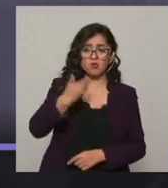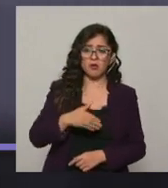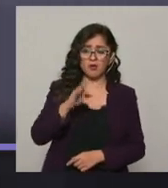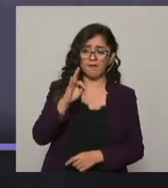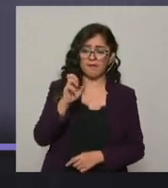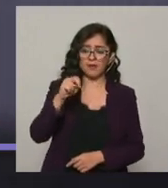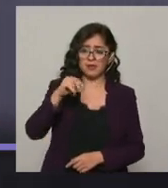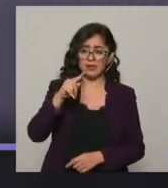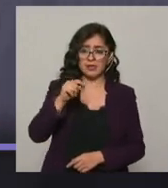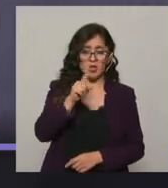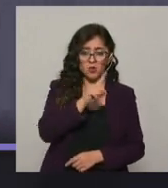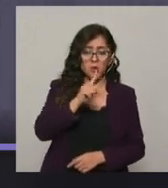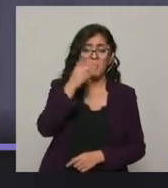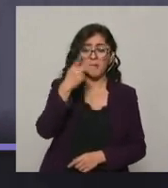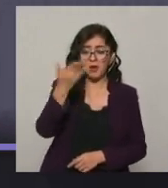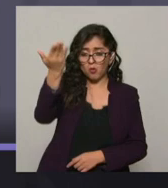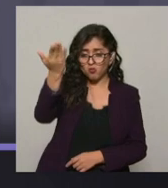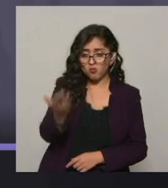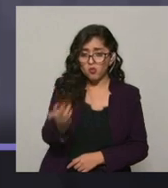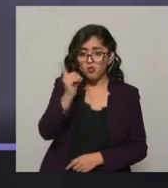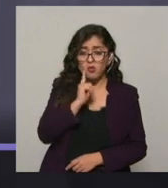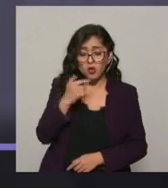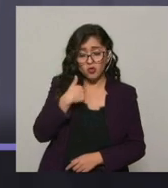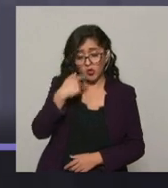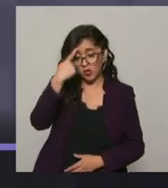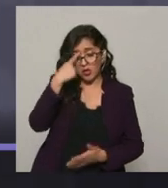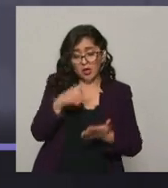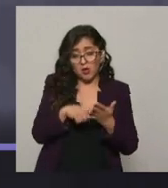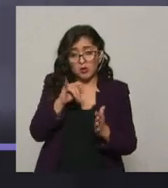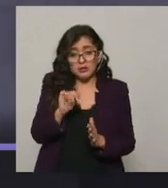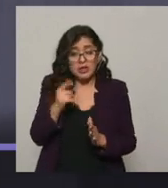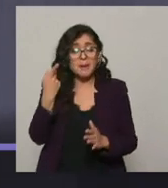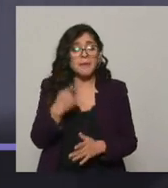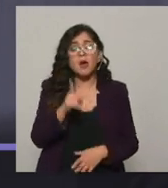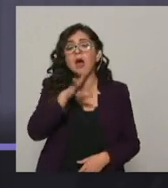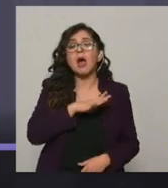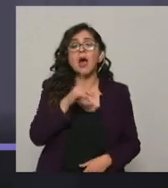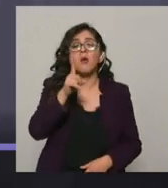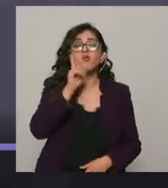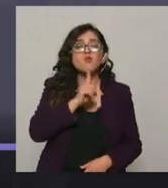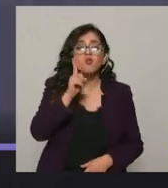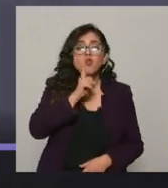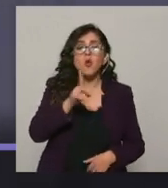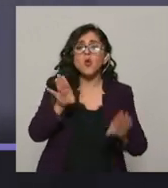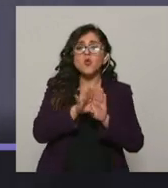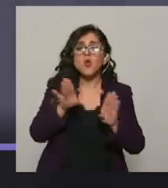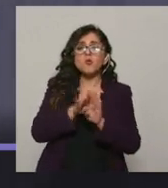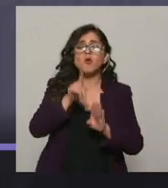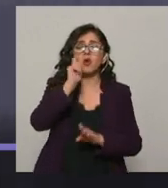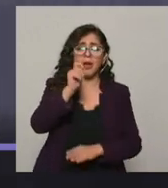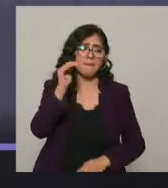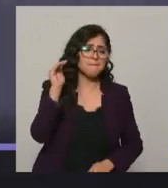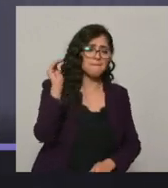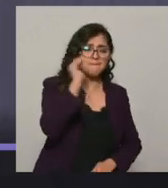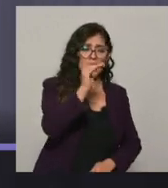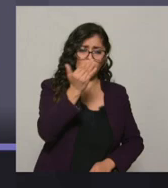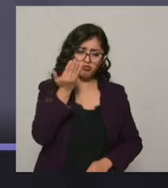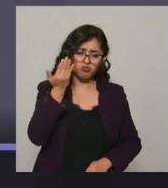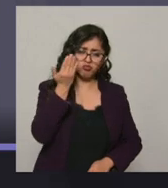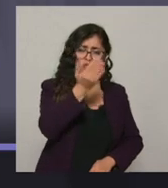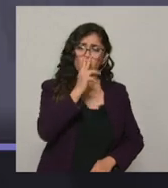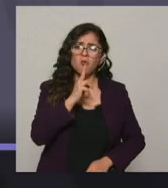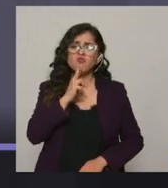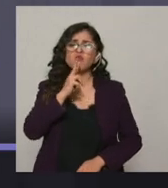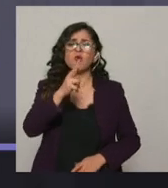feminista, yo creo que sí lo es, pero creo que hay mujeres que están buscando darles la voz y ayudarlas